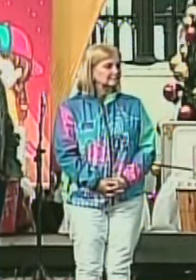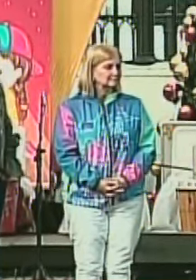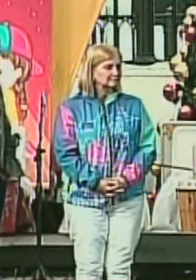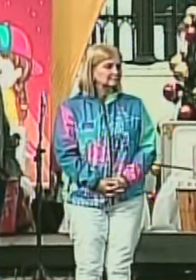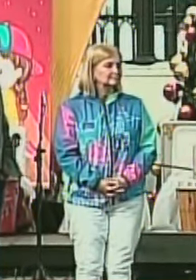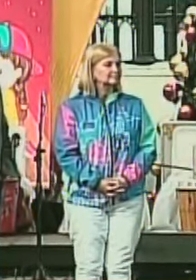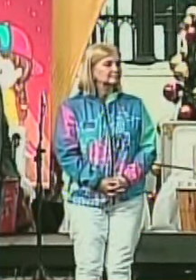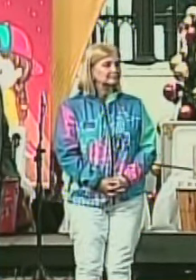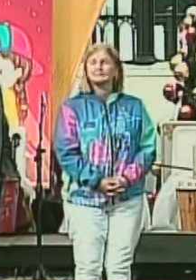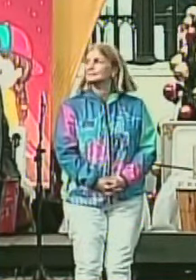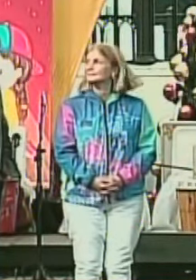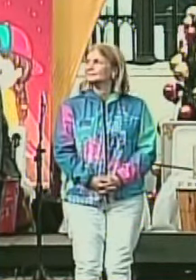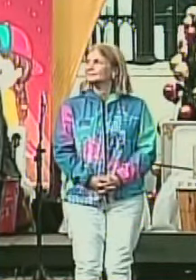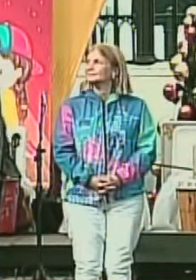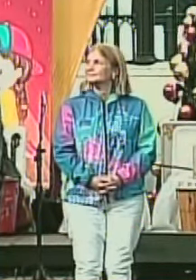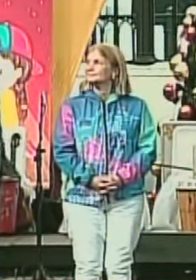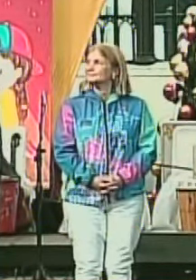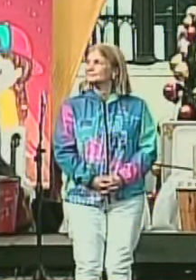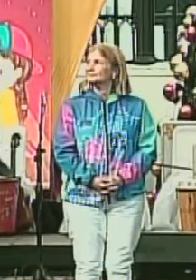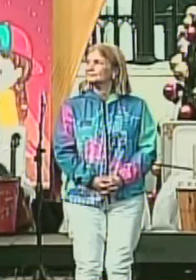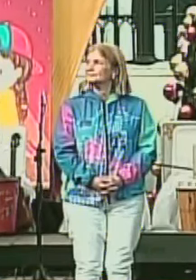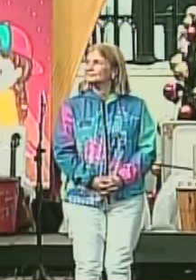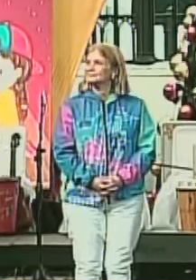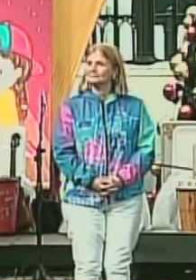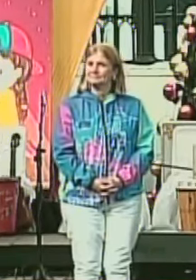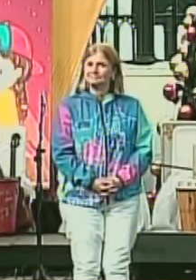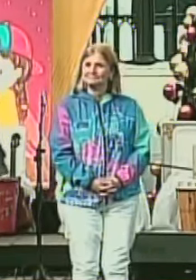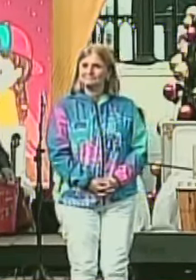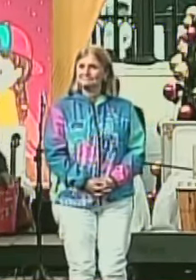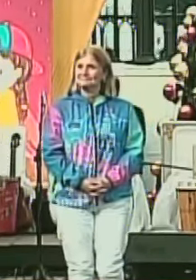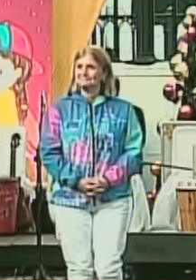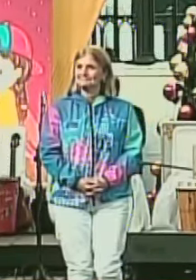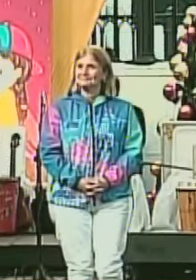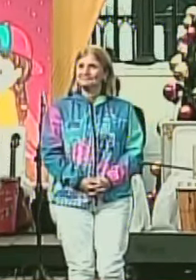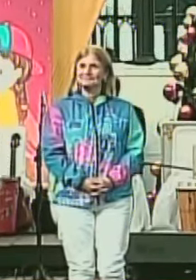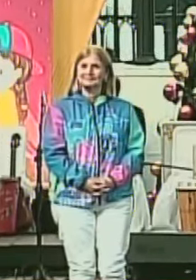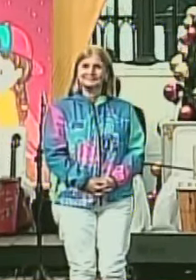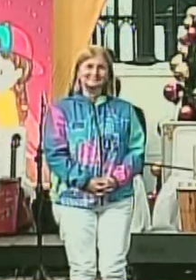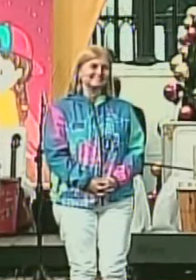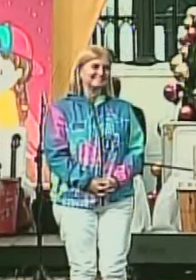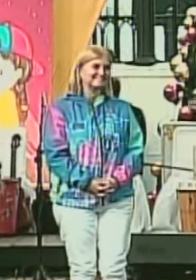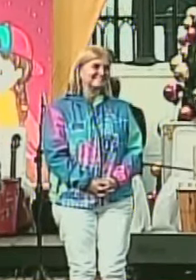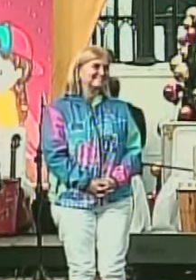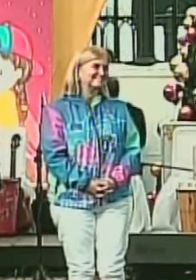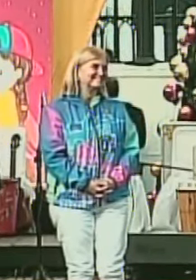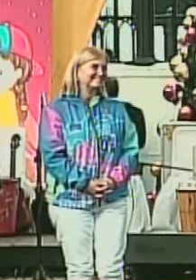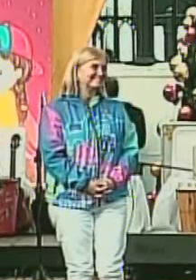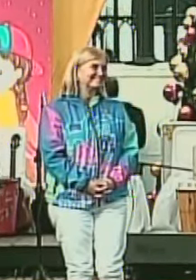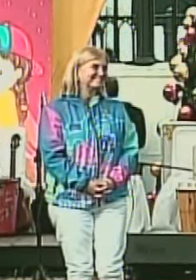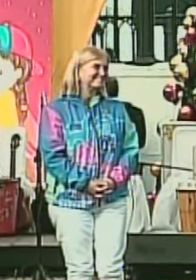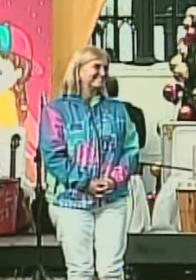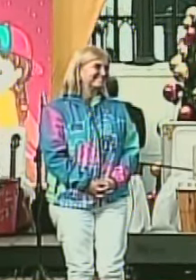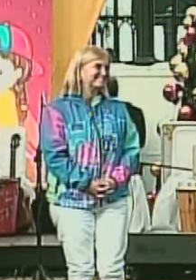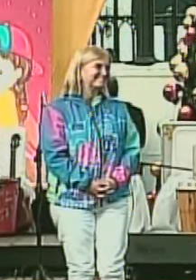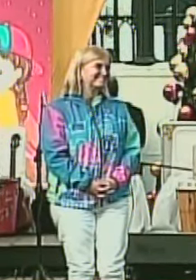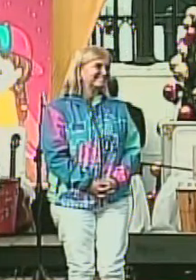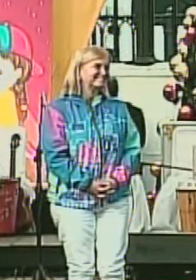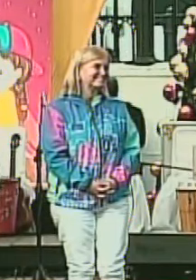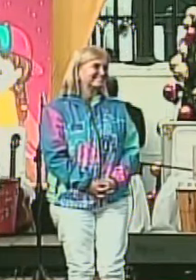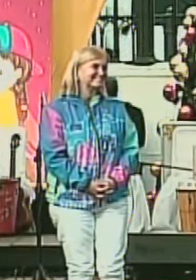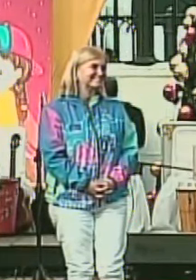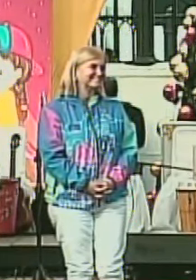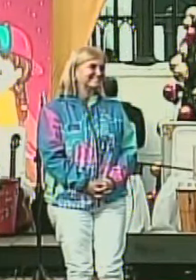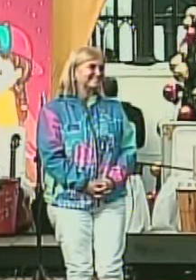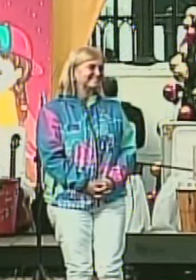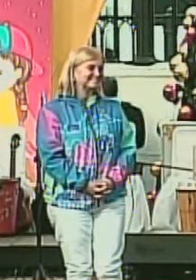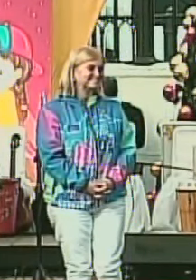tema colmenita, Ernesto. Entonces me gustaría que tú, que eres uno de los patrones de este tema, ¿verdad? Bueno, nos dejes un mensaje aquí con respecto a